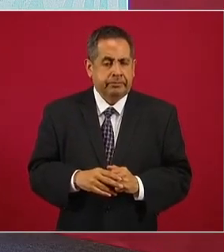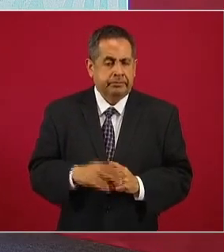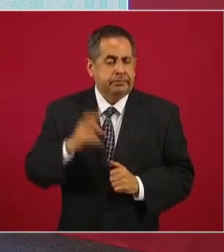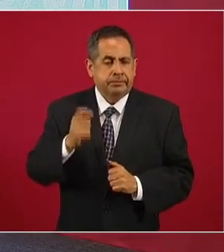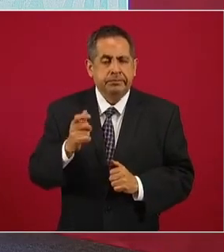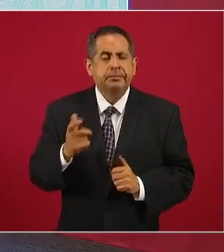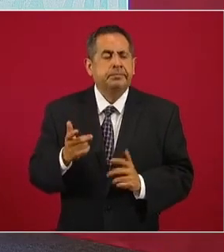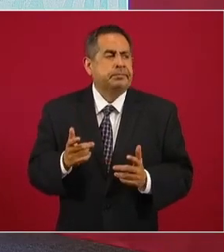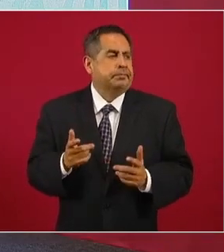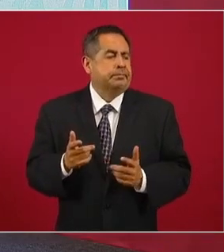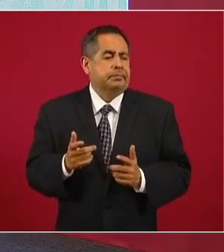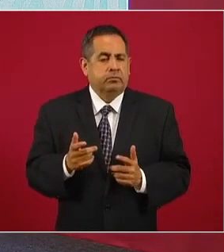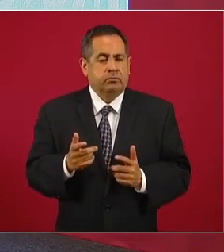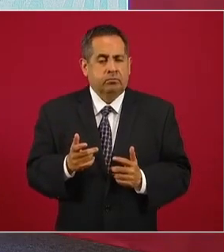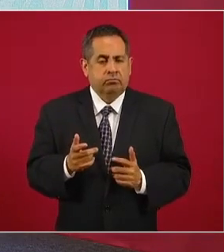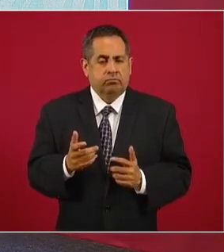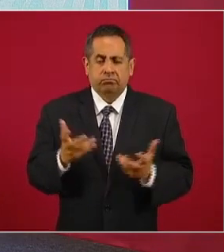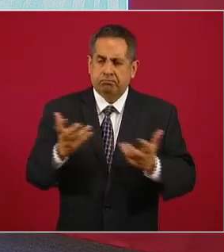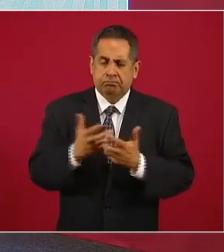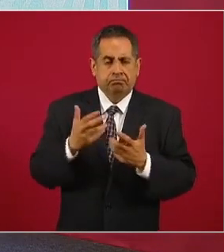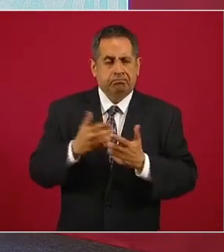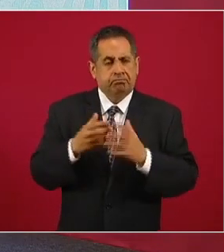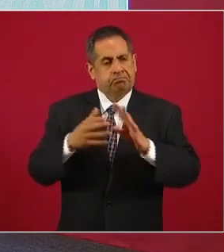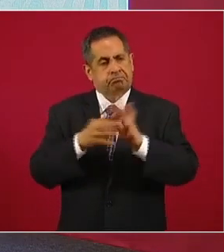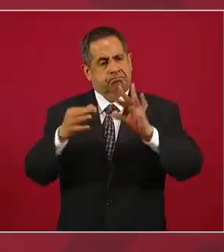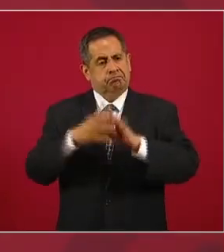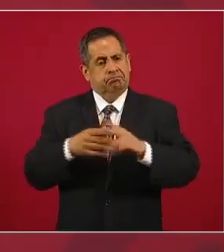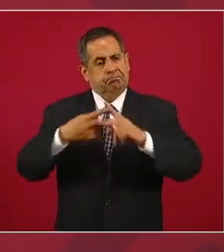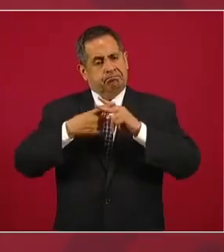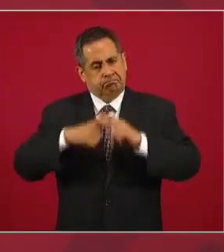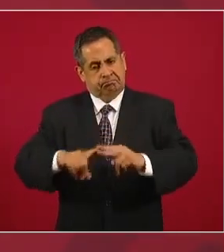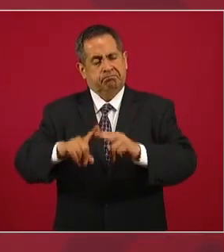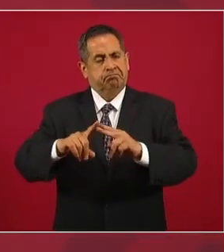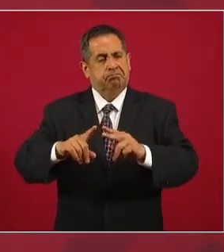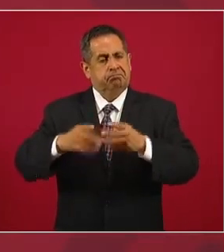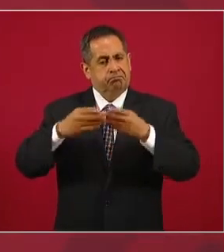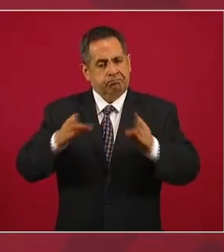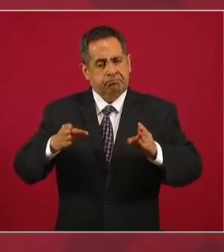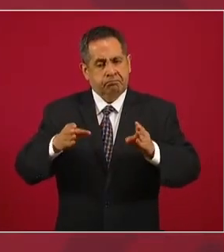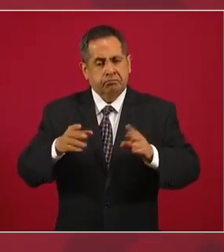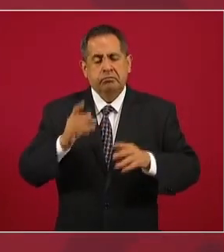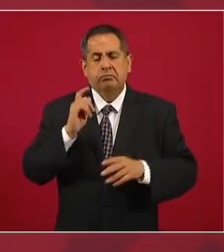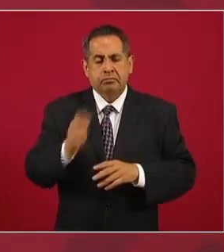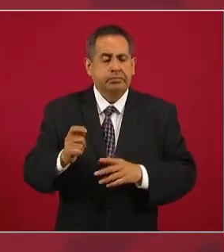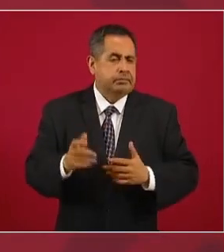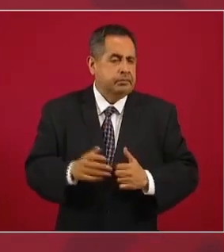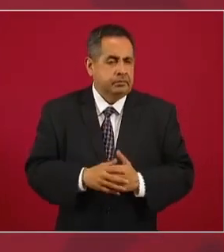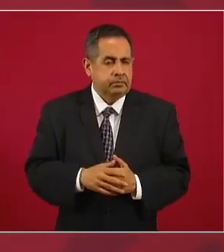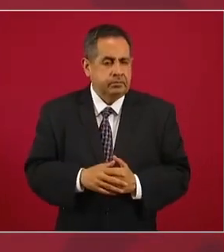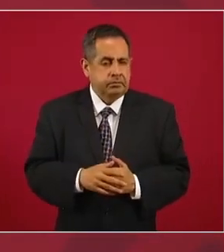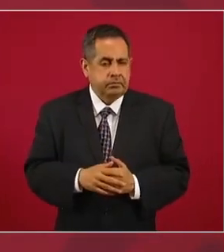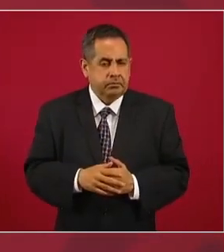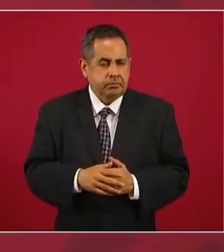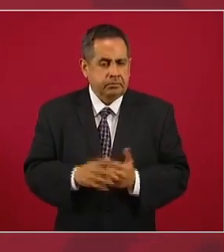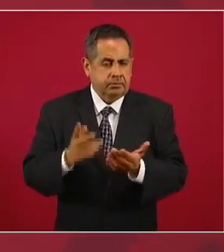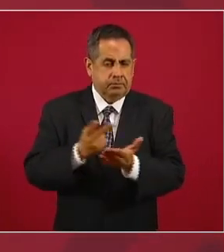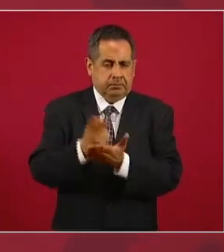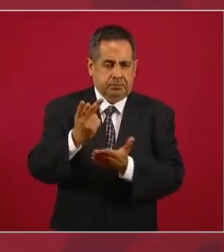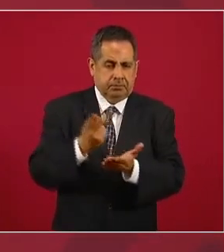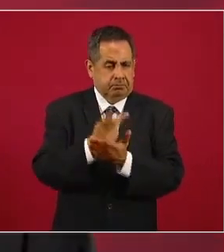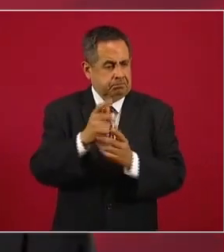Vamos a llevar a cabo la ceremonia y la entrega de los